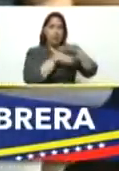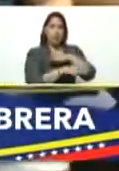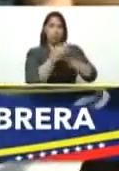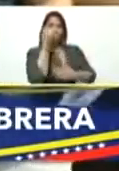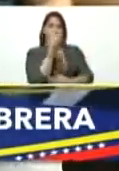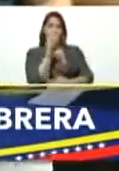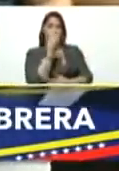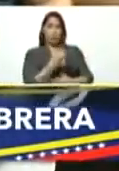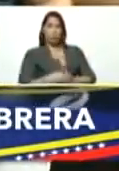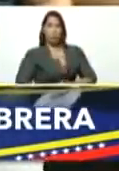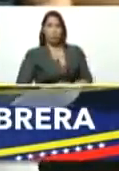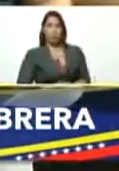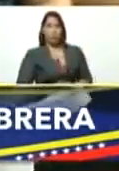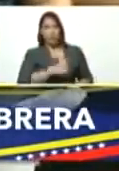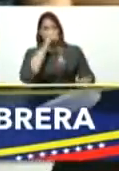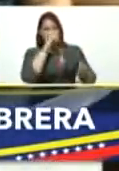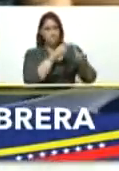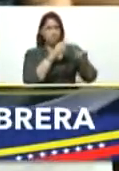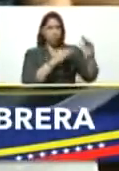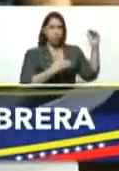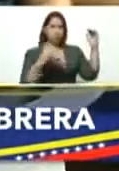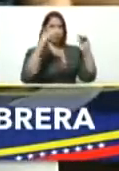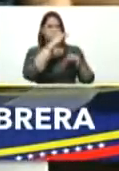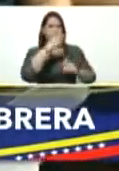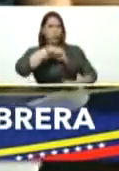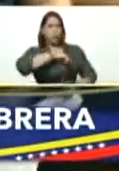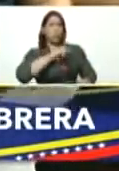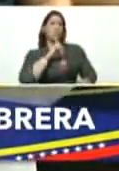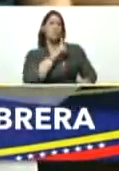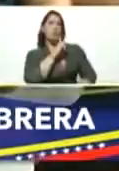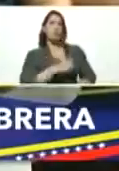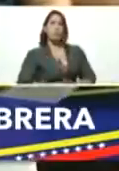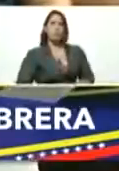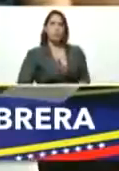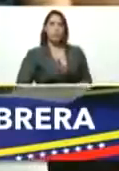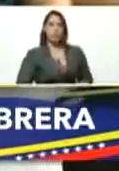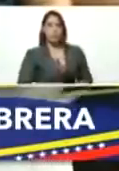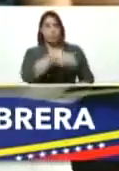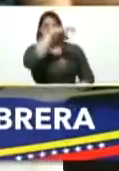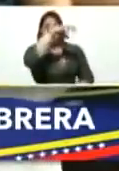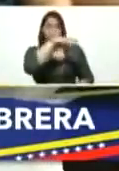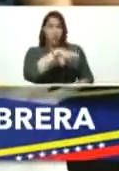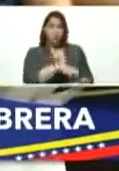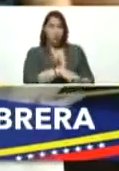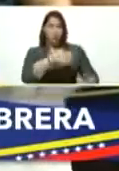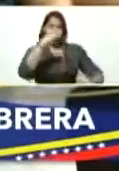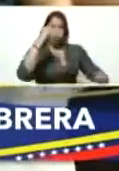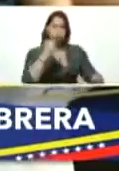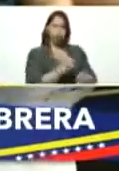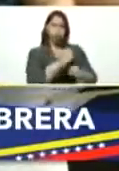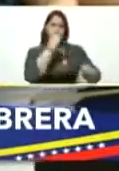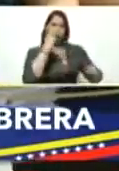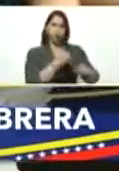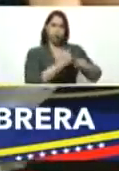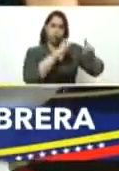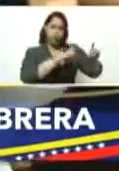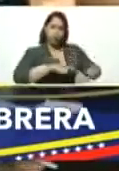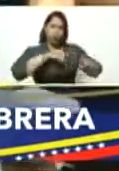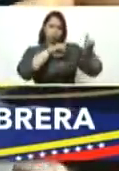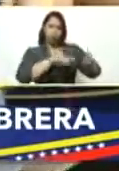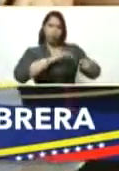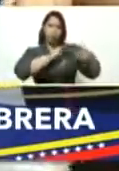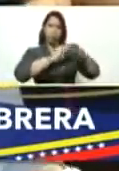congreso es alcanzar lo que hemos llamado el estado obrero campesino y